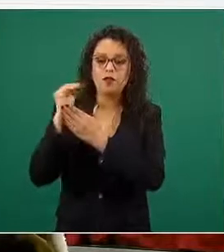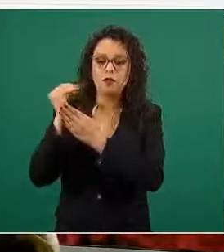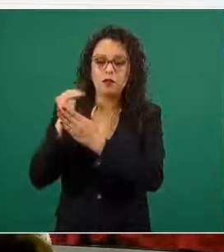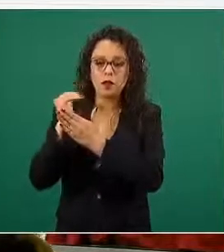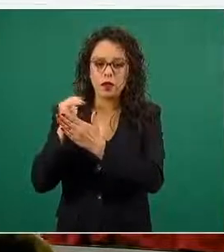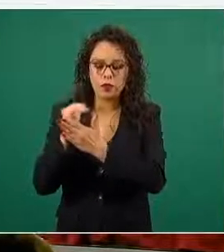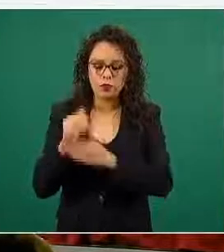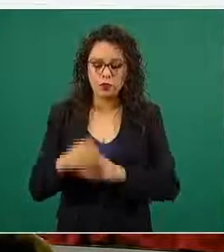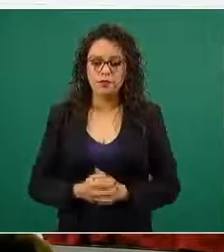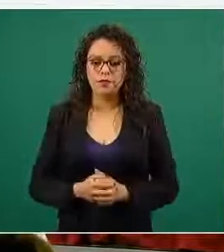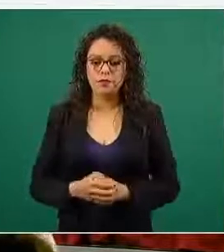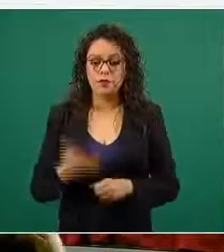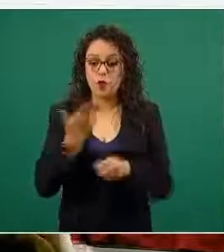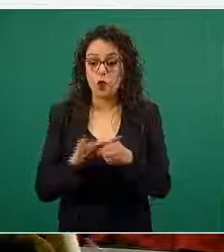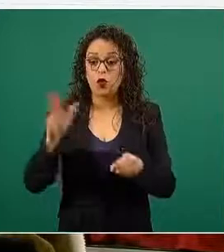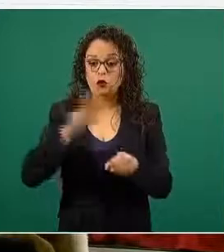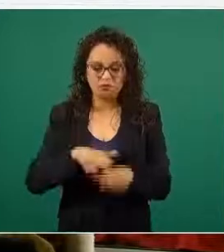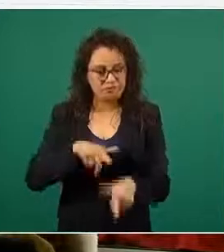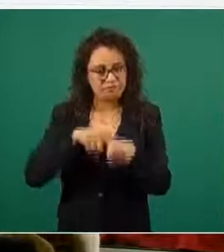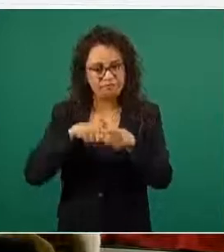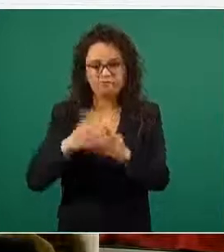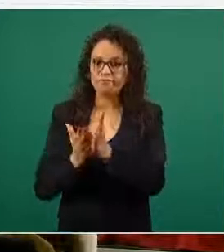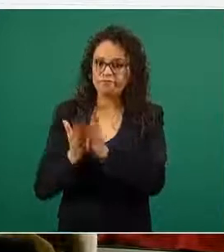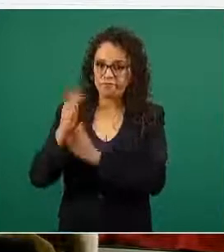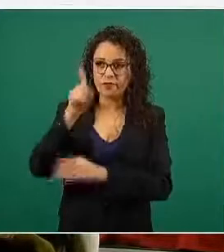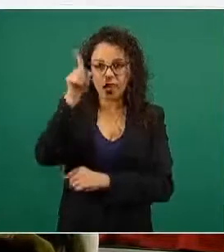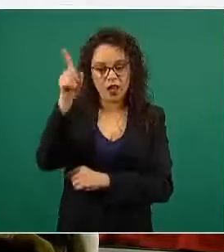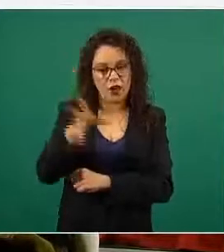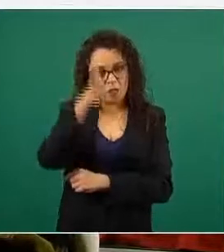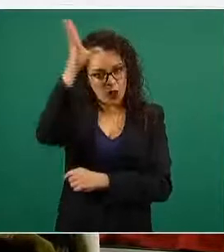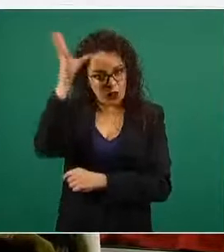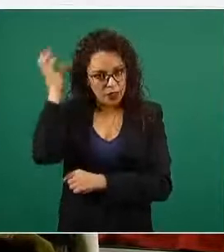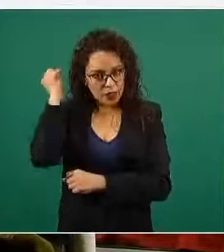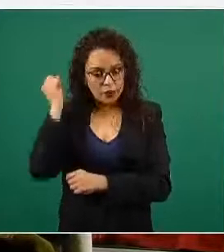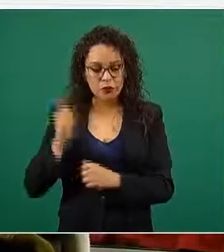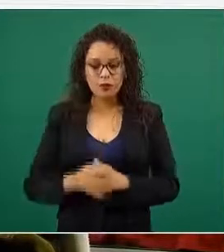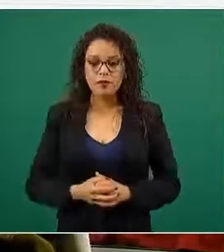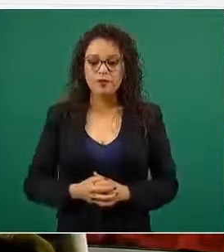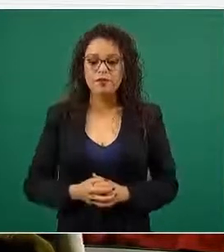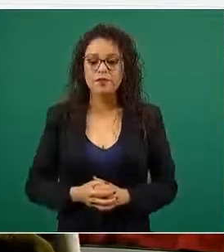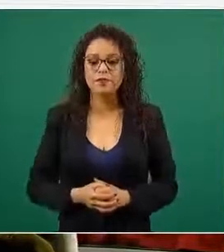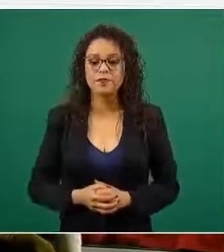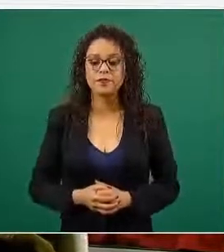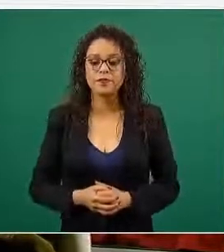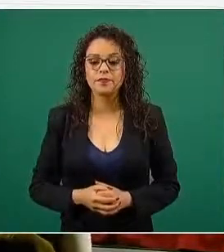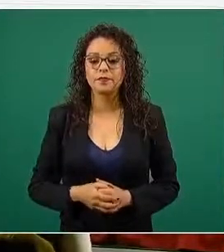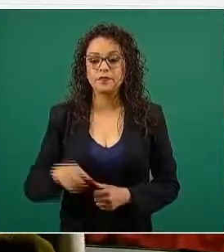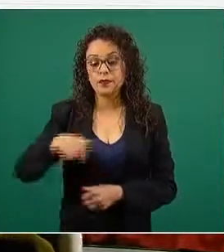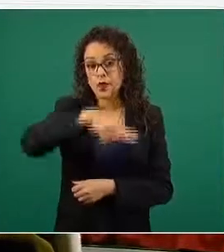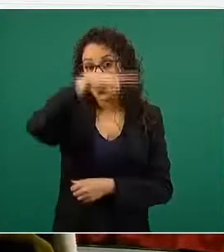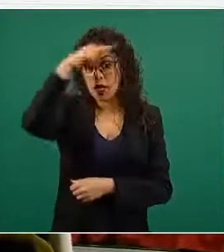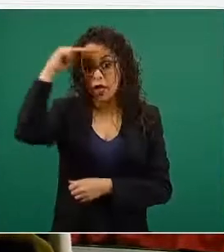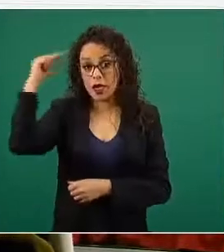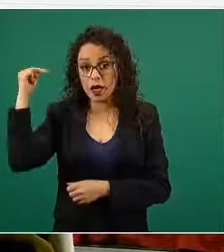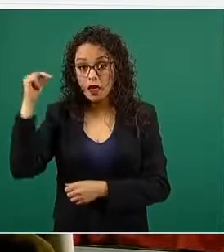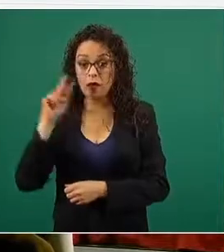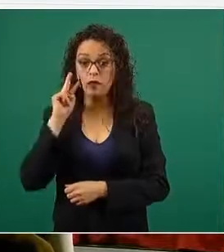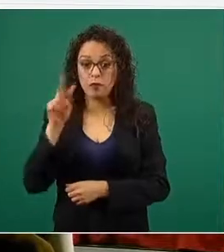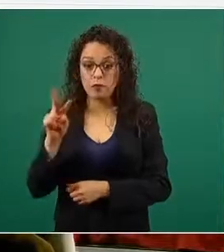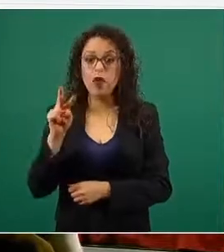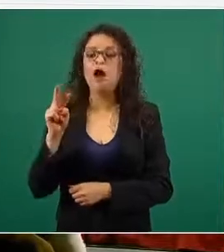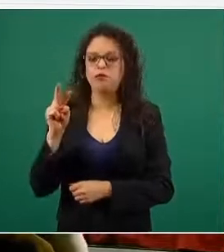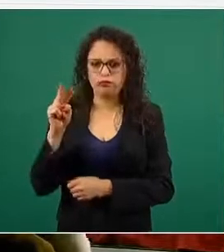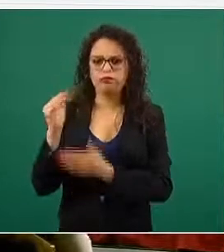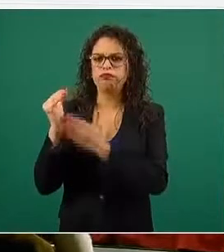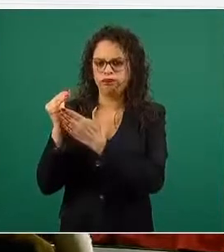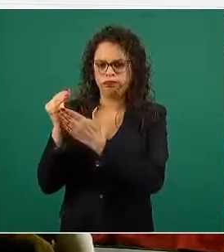siguiente, hospitalizaciones en ascenso en Morelos. La siguiente. En Nayarit hemos tenido un descenso muy